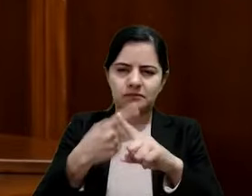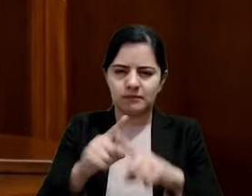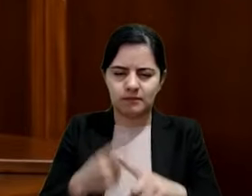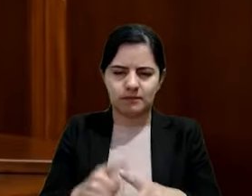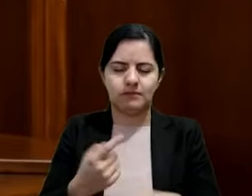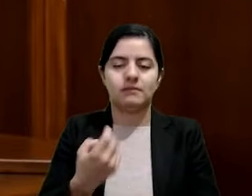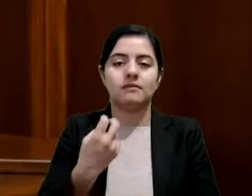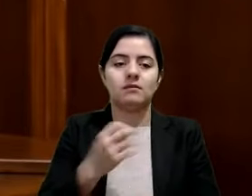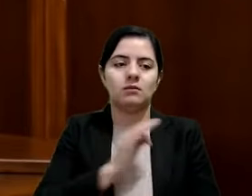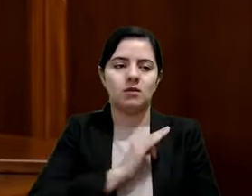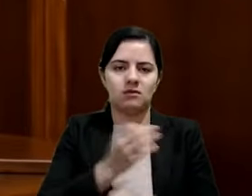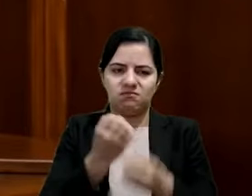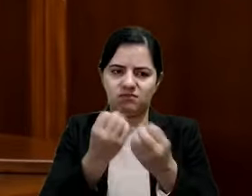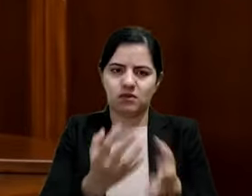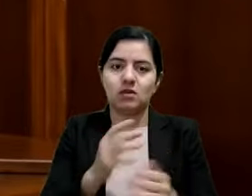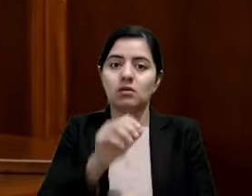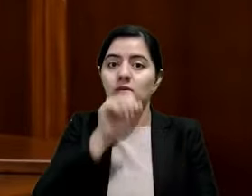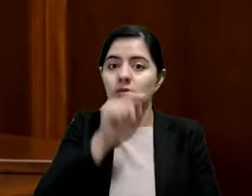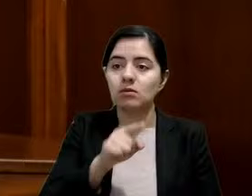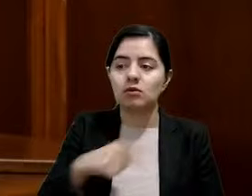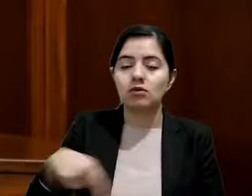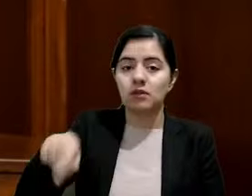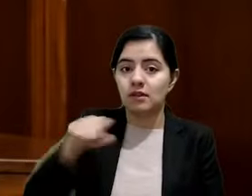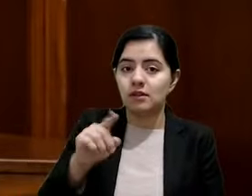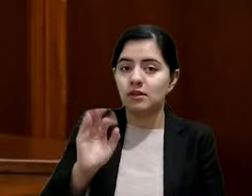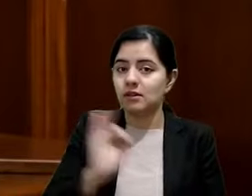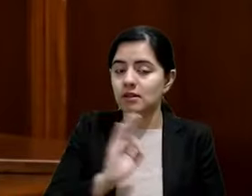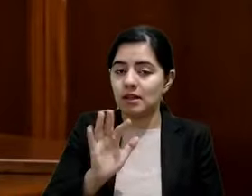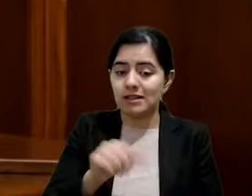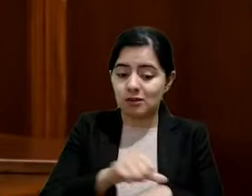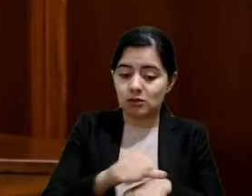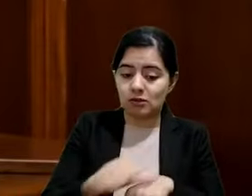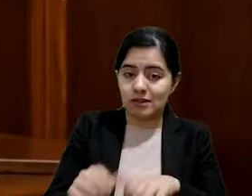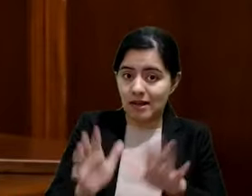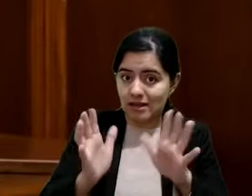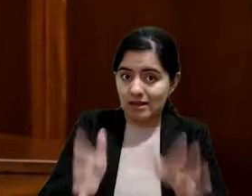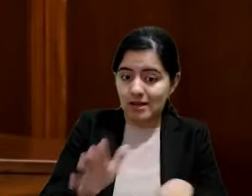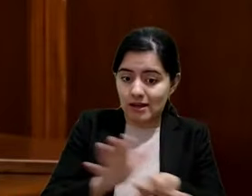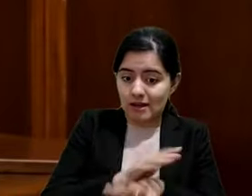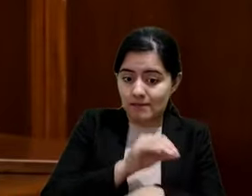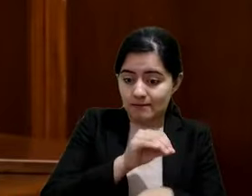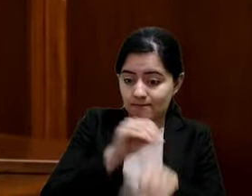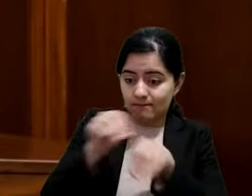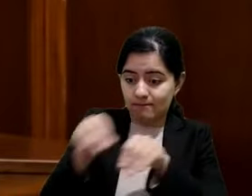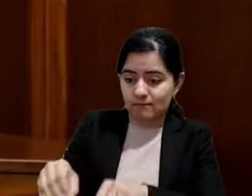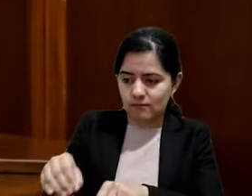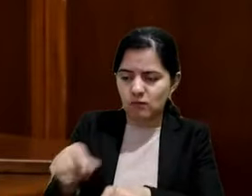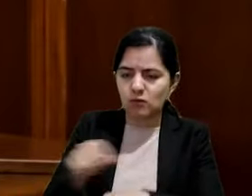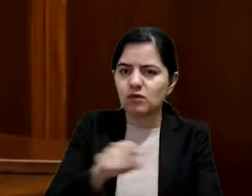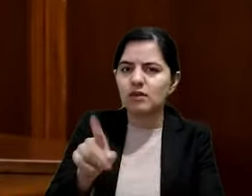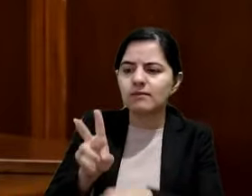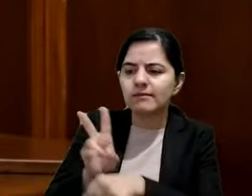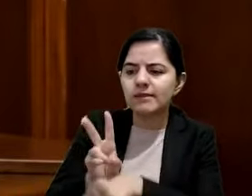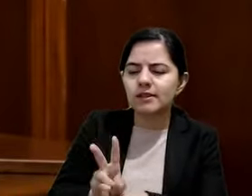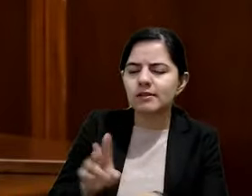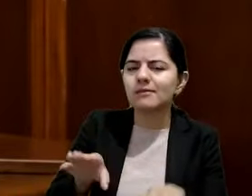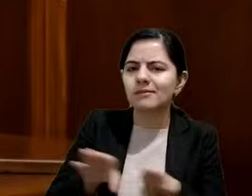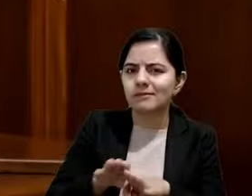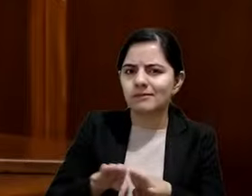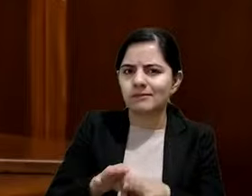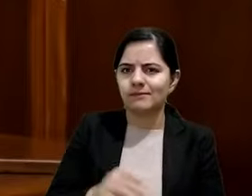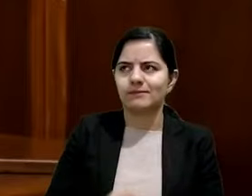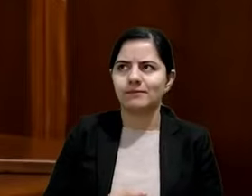y seguimiento oportuno a las pacientes y pacientes que han llevado este proceso